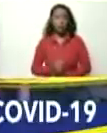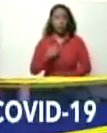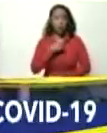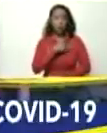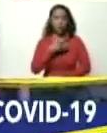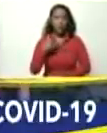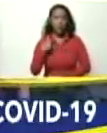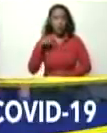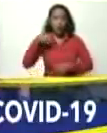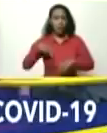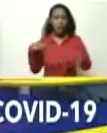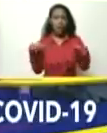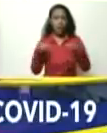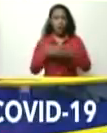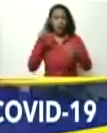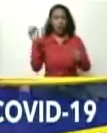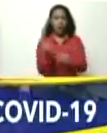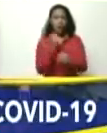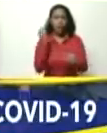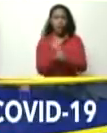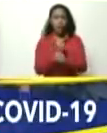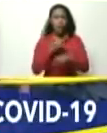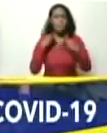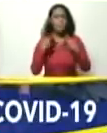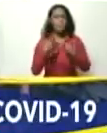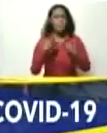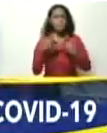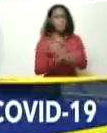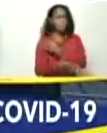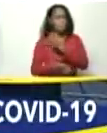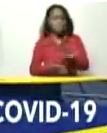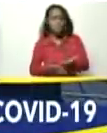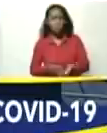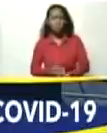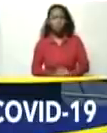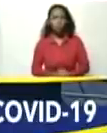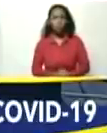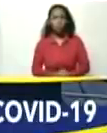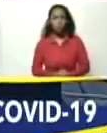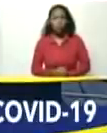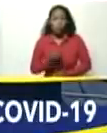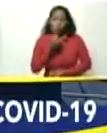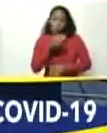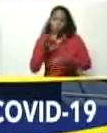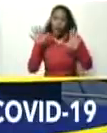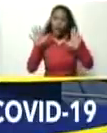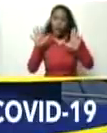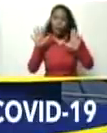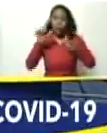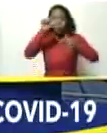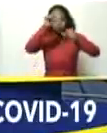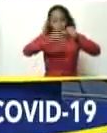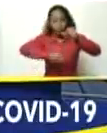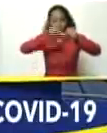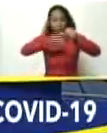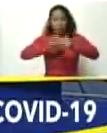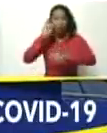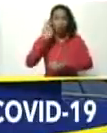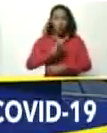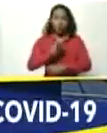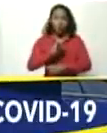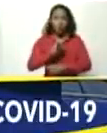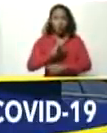Quisiéramos esta reunión de trabajo para, bueno, revisar. Estamos lunes.